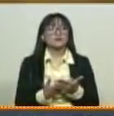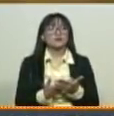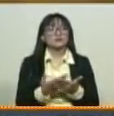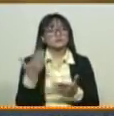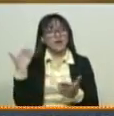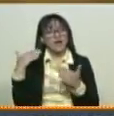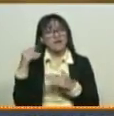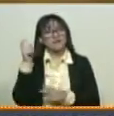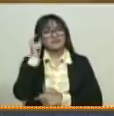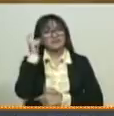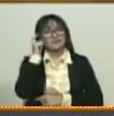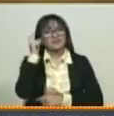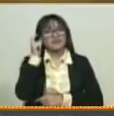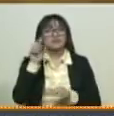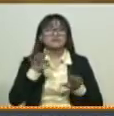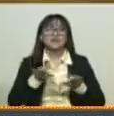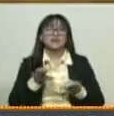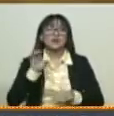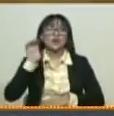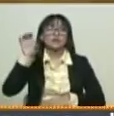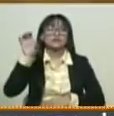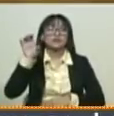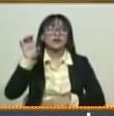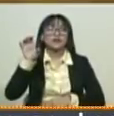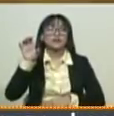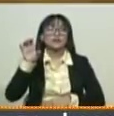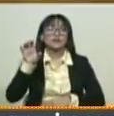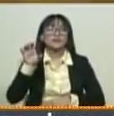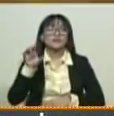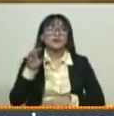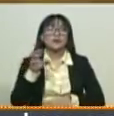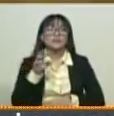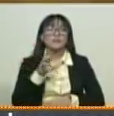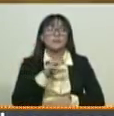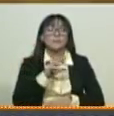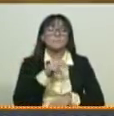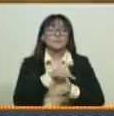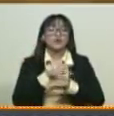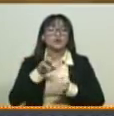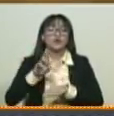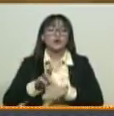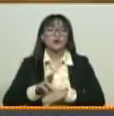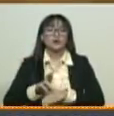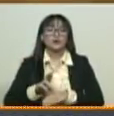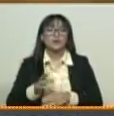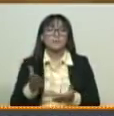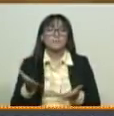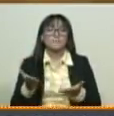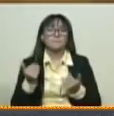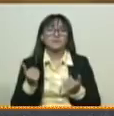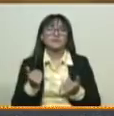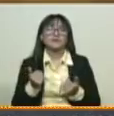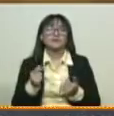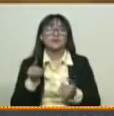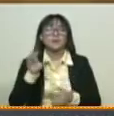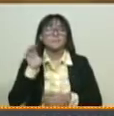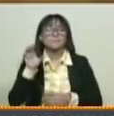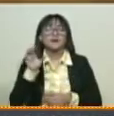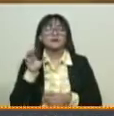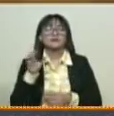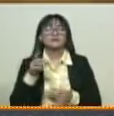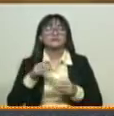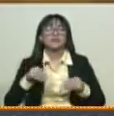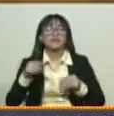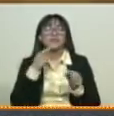días pasados el secretario de Estado de Puerto Rico, Luis Rivera, pidiendo que ese país sea sede